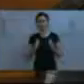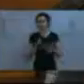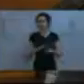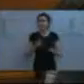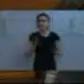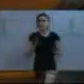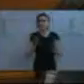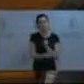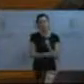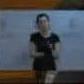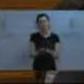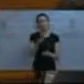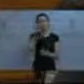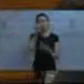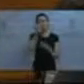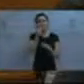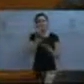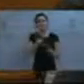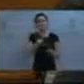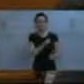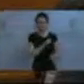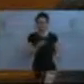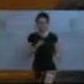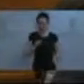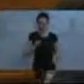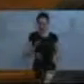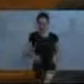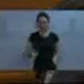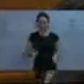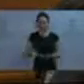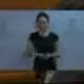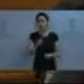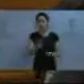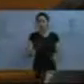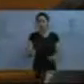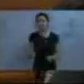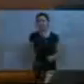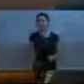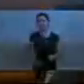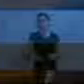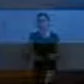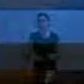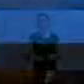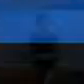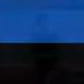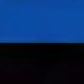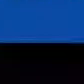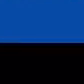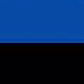seguir considerándonos como nos consideramos actualmente, ciudadanos de segunda categoría.